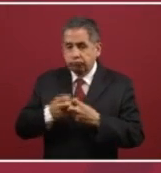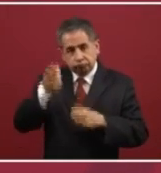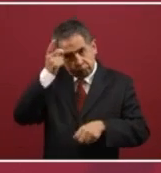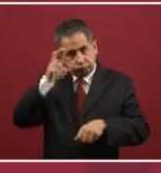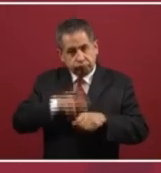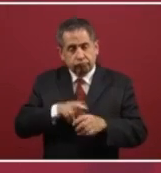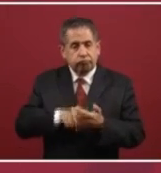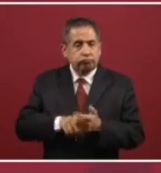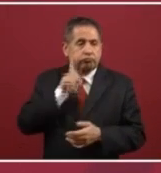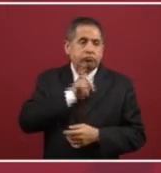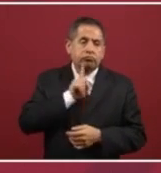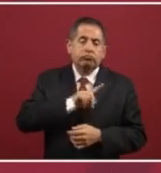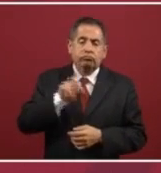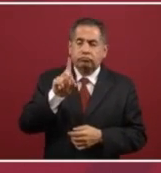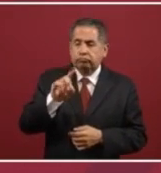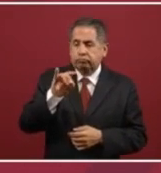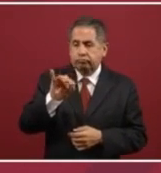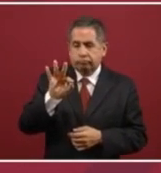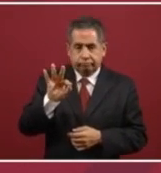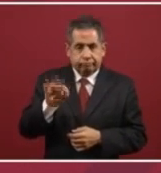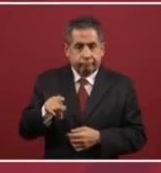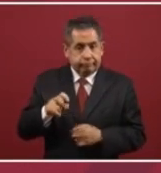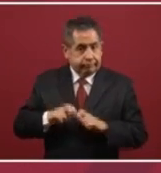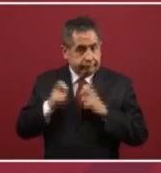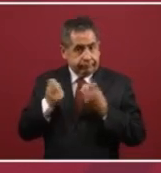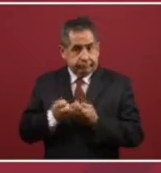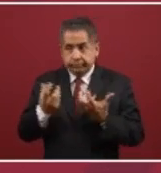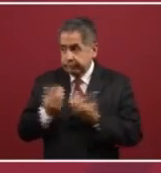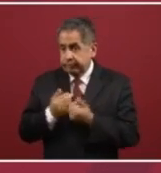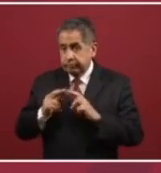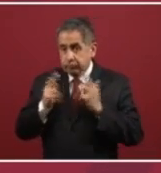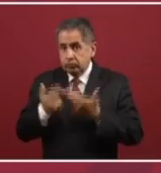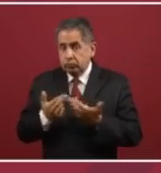dif la reunión